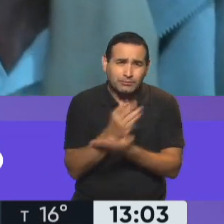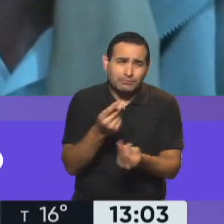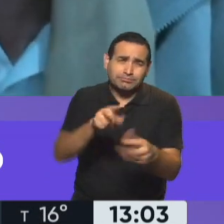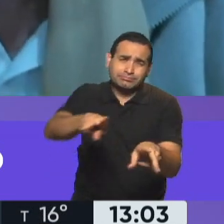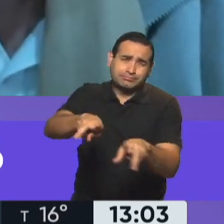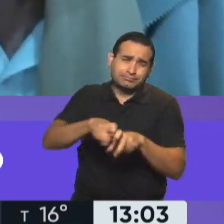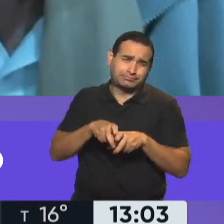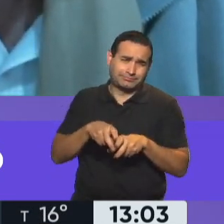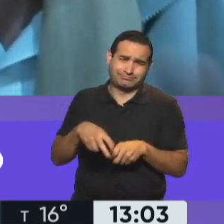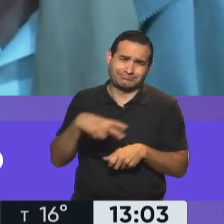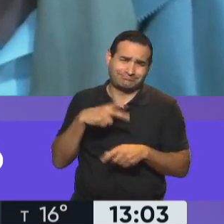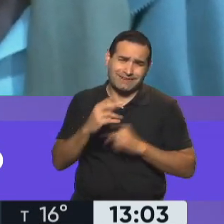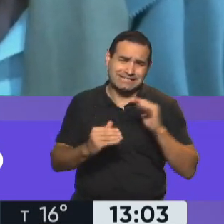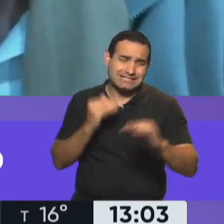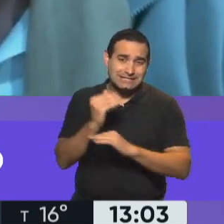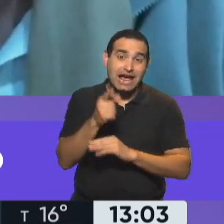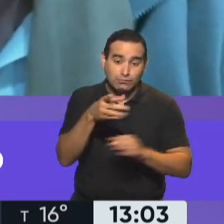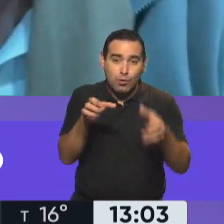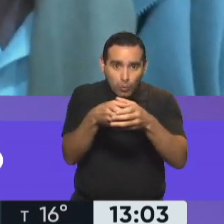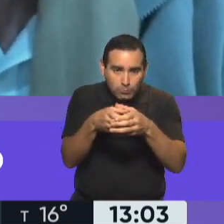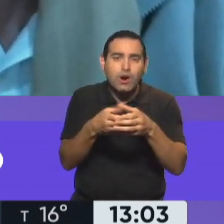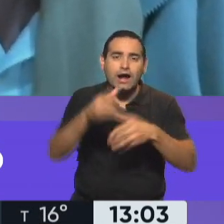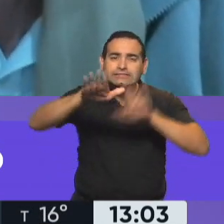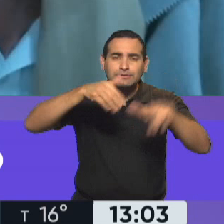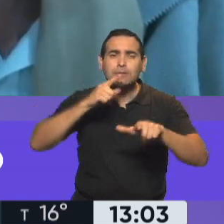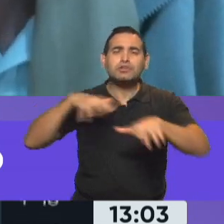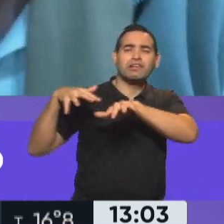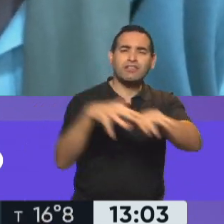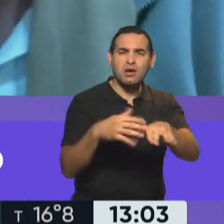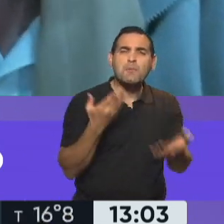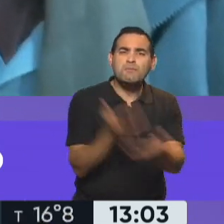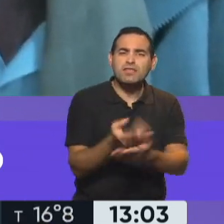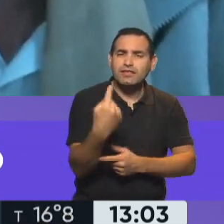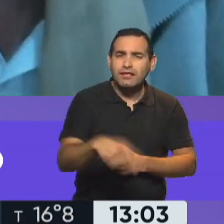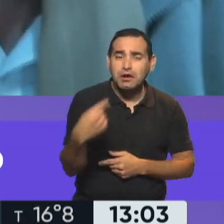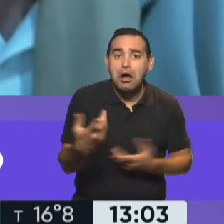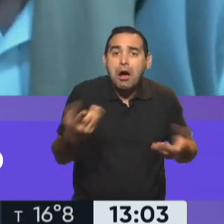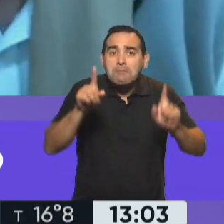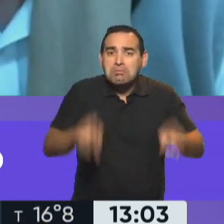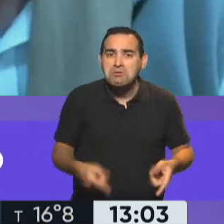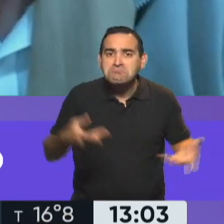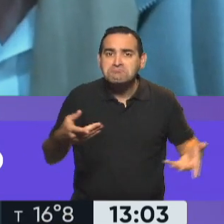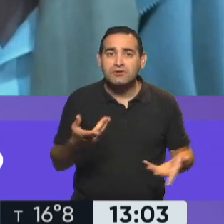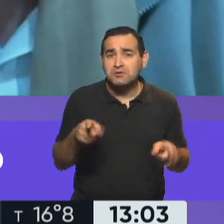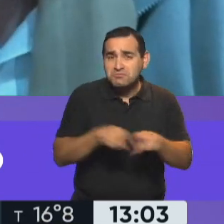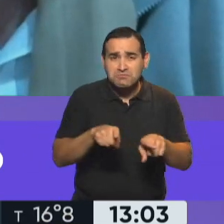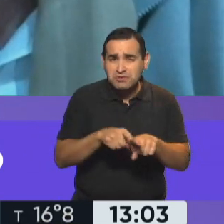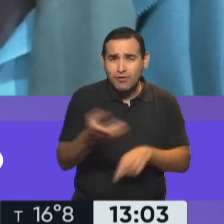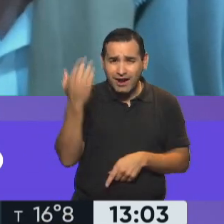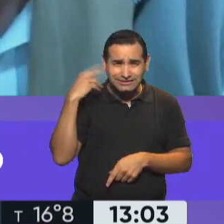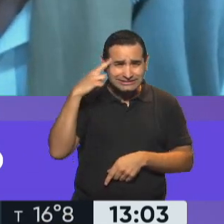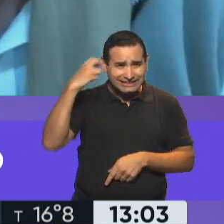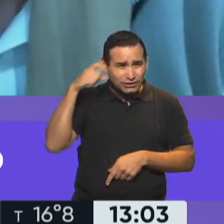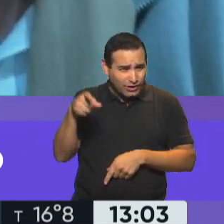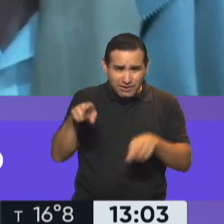le va muy bien. Ese grupo está convocando una nueva para pedir que no se sabe, va a pasar como en el mismo acto de San